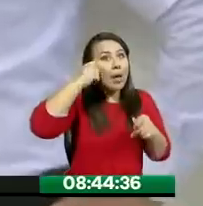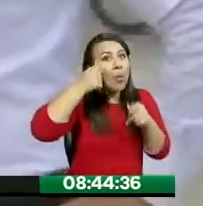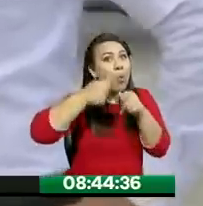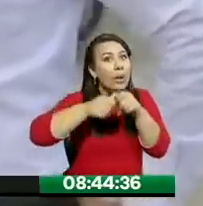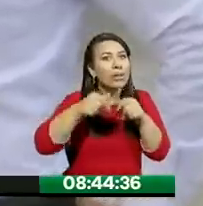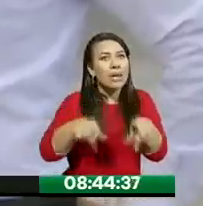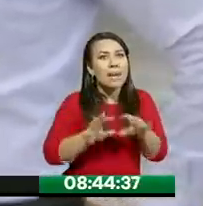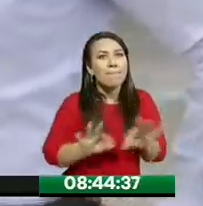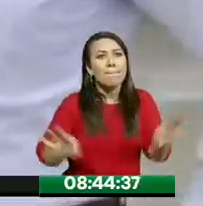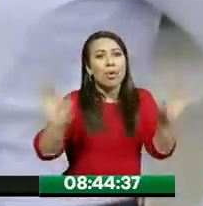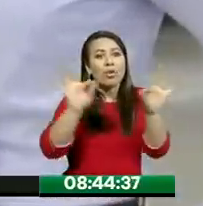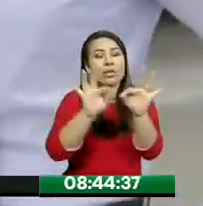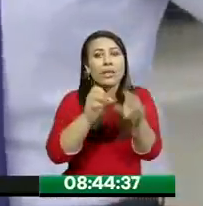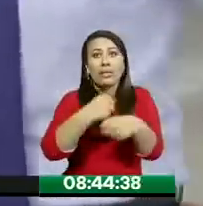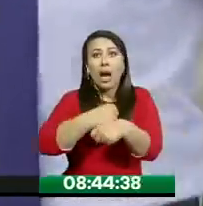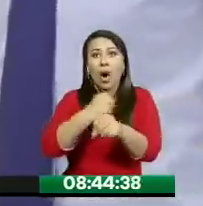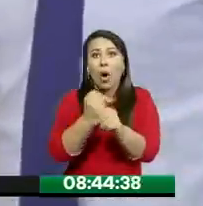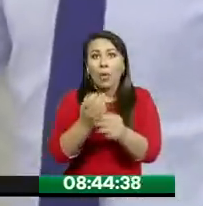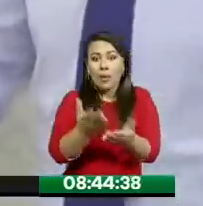tema.